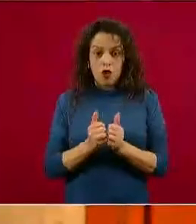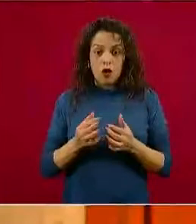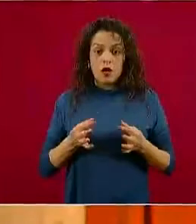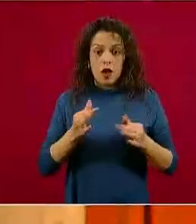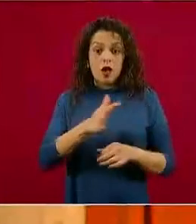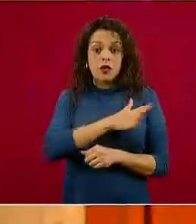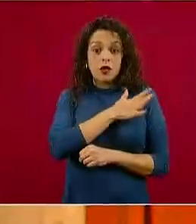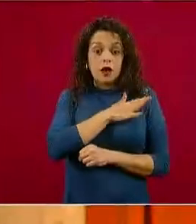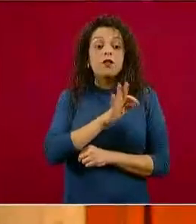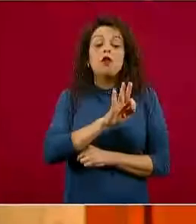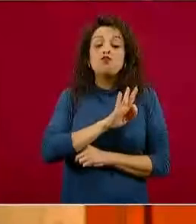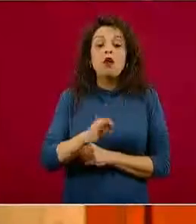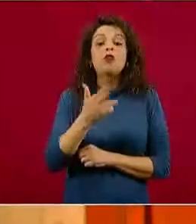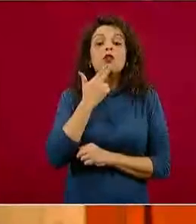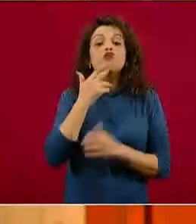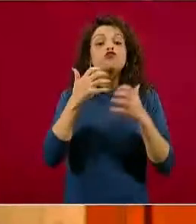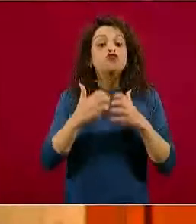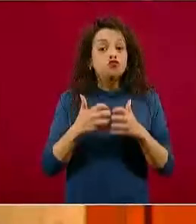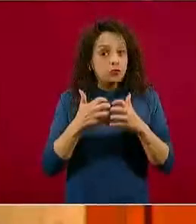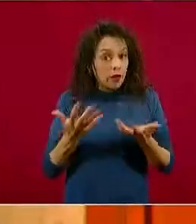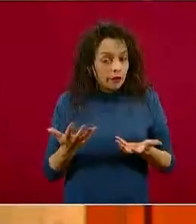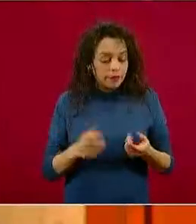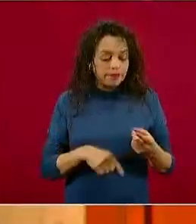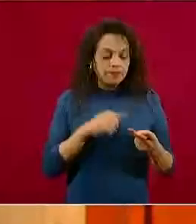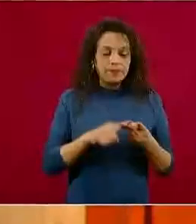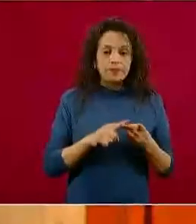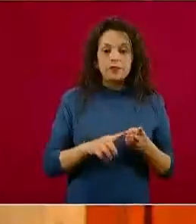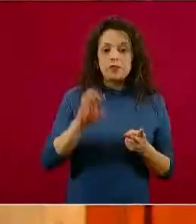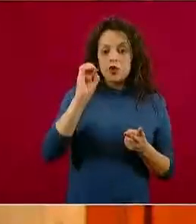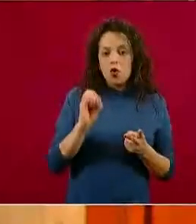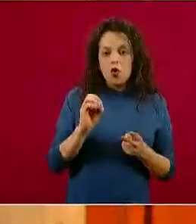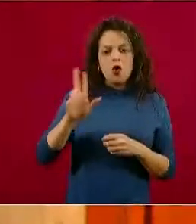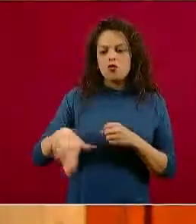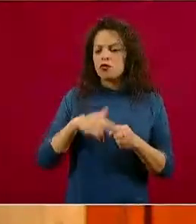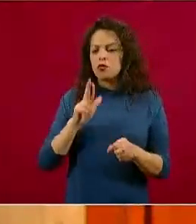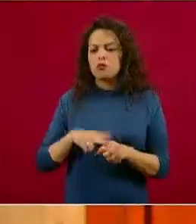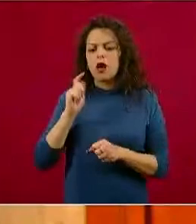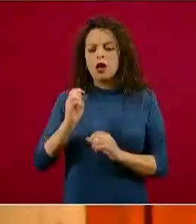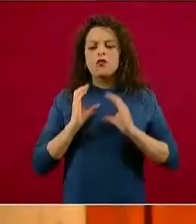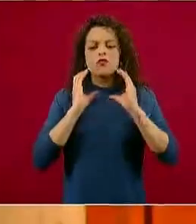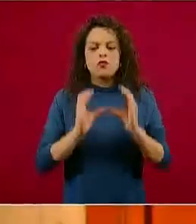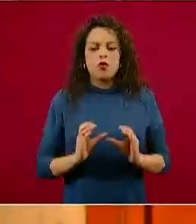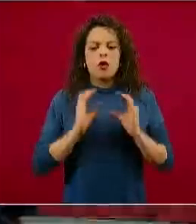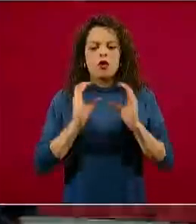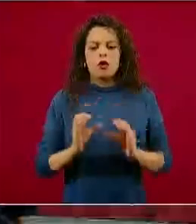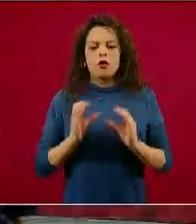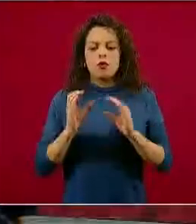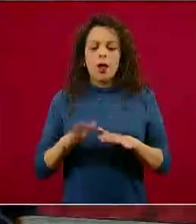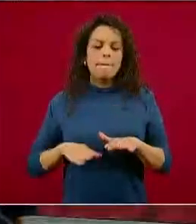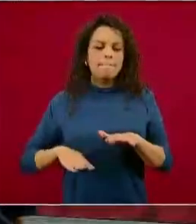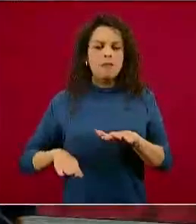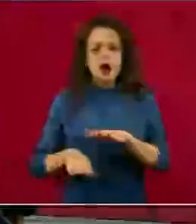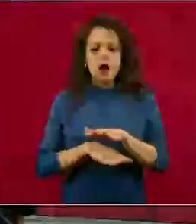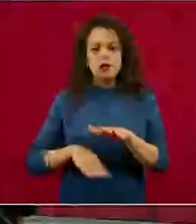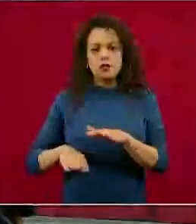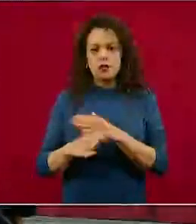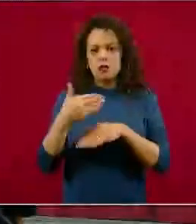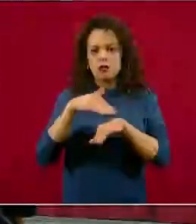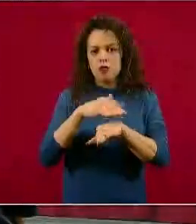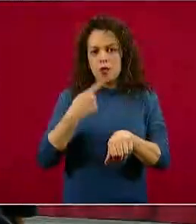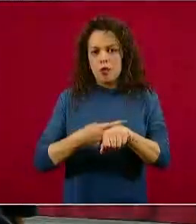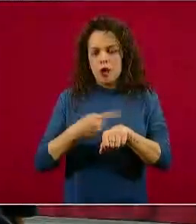potencialmente útil o recibiendo el manejo convencional con los cuidados básicos de COVID.